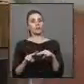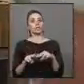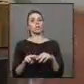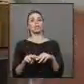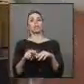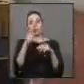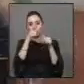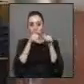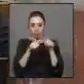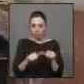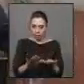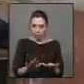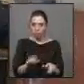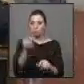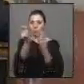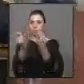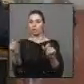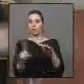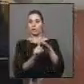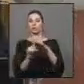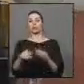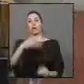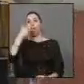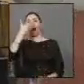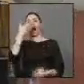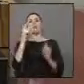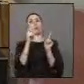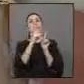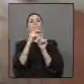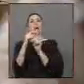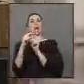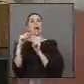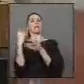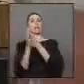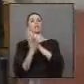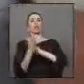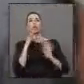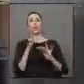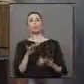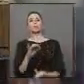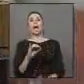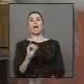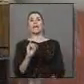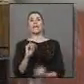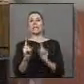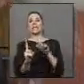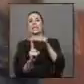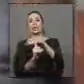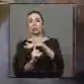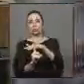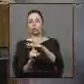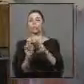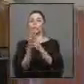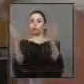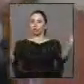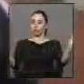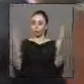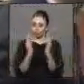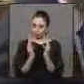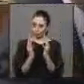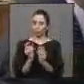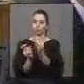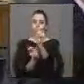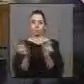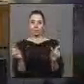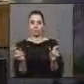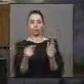con inclusión. Hoy día se hacen gárgaras con la palabra inclusión, con todos los actores participando en el debate, particularmente con